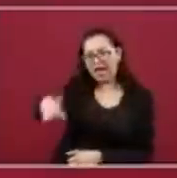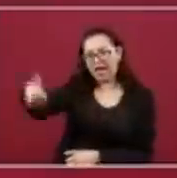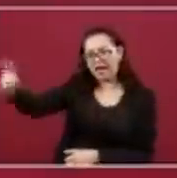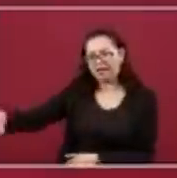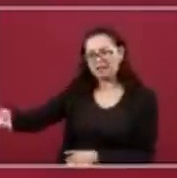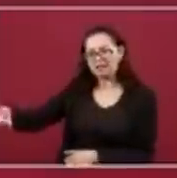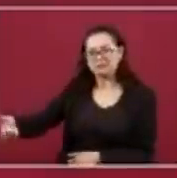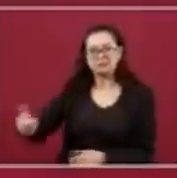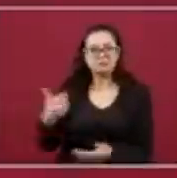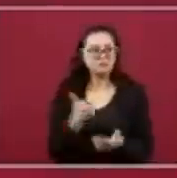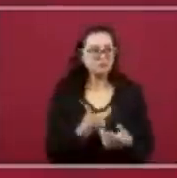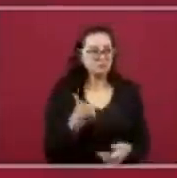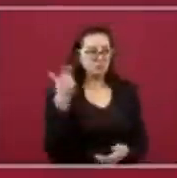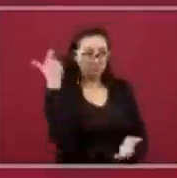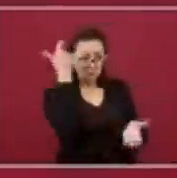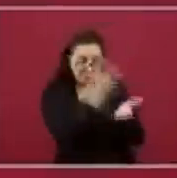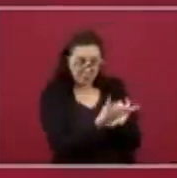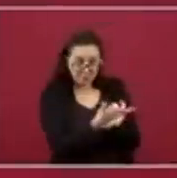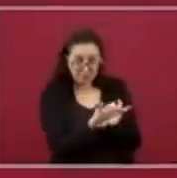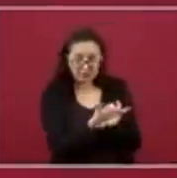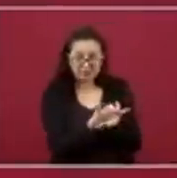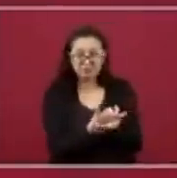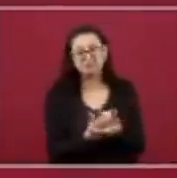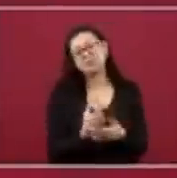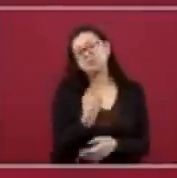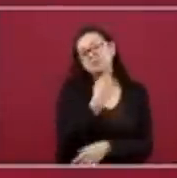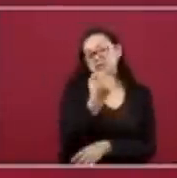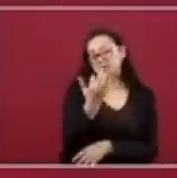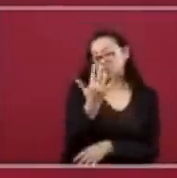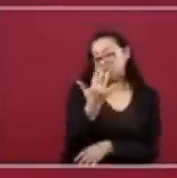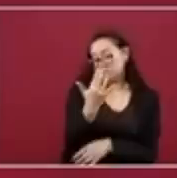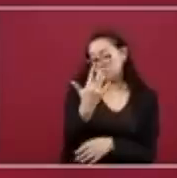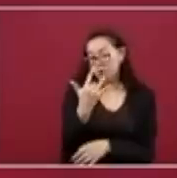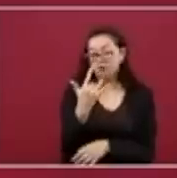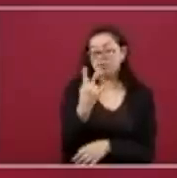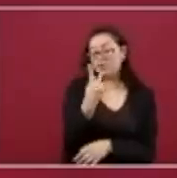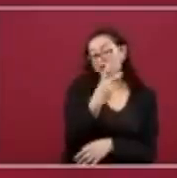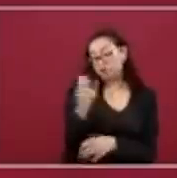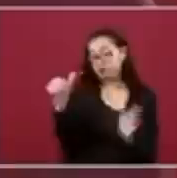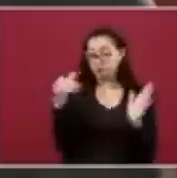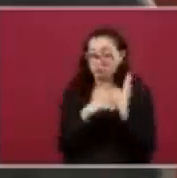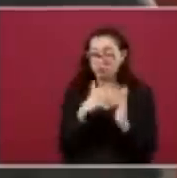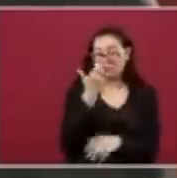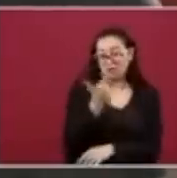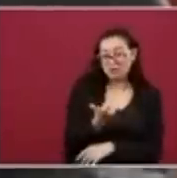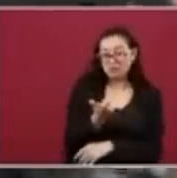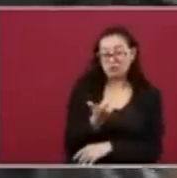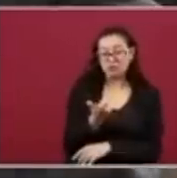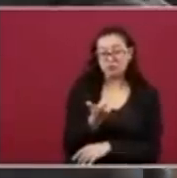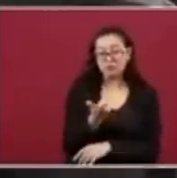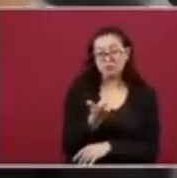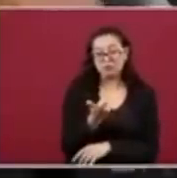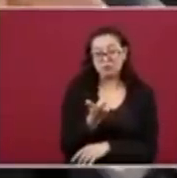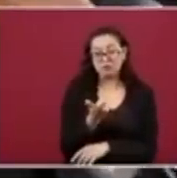con sueldos de 150, 200 mil pesos, con